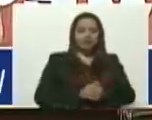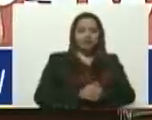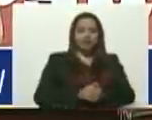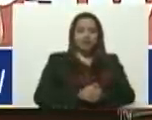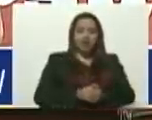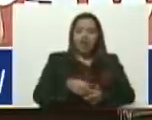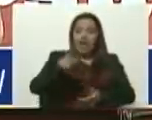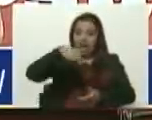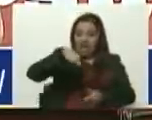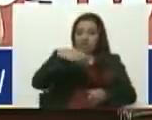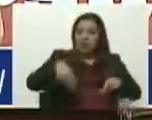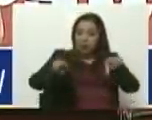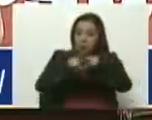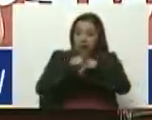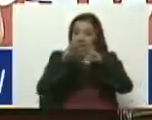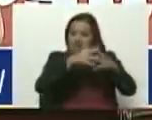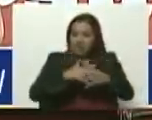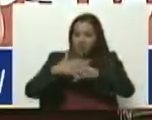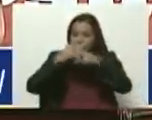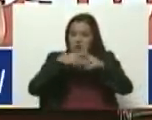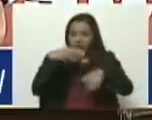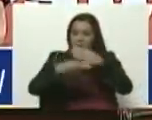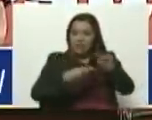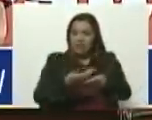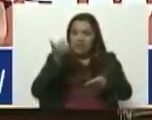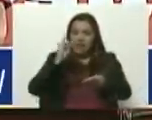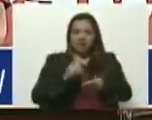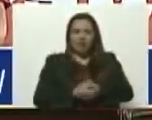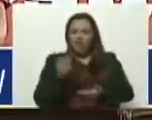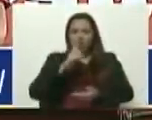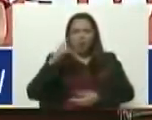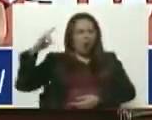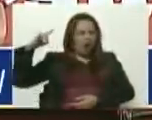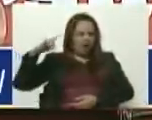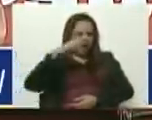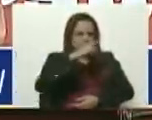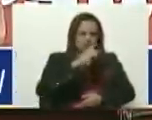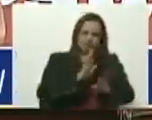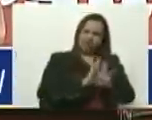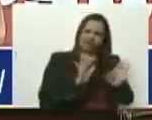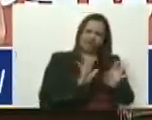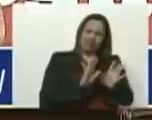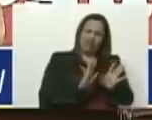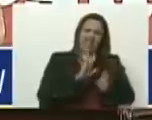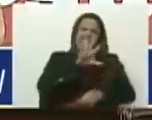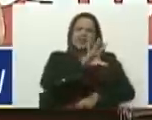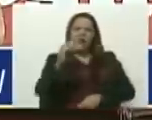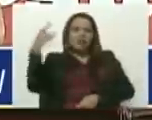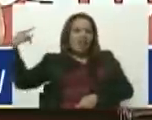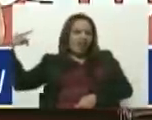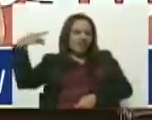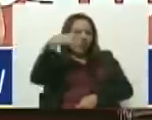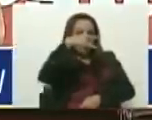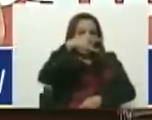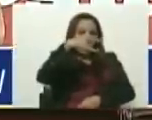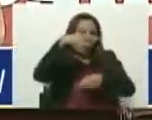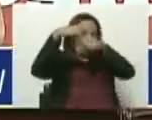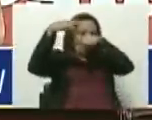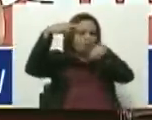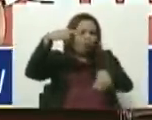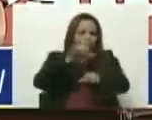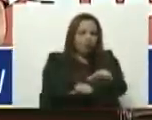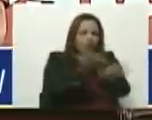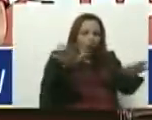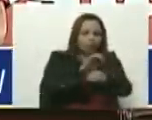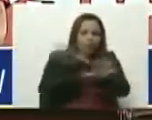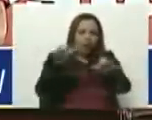ocurre en eeuu no le meten no un avión pasan 50 aviones bombardeando ese